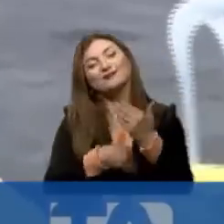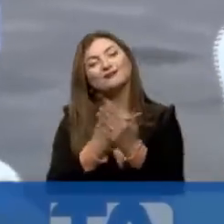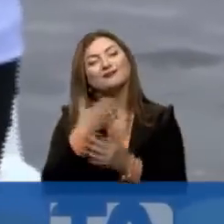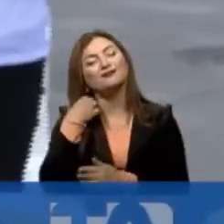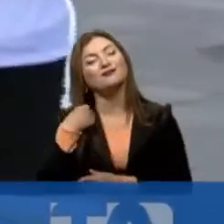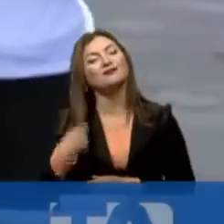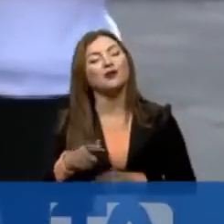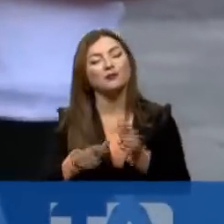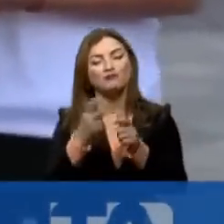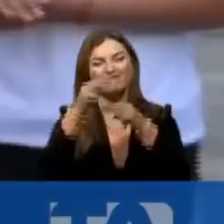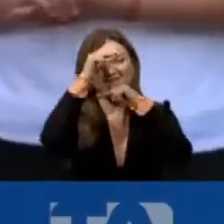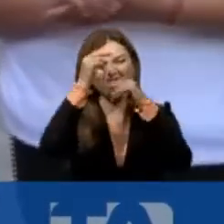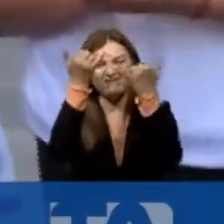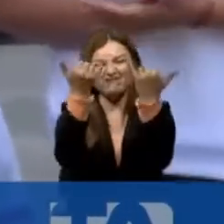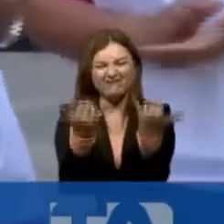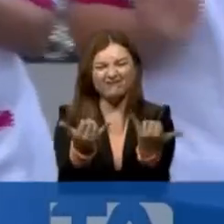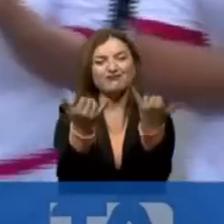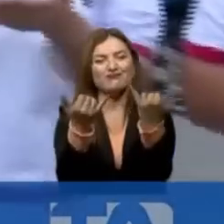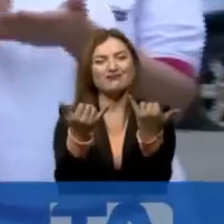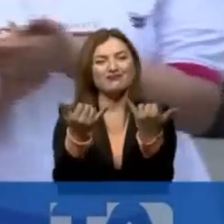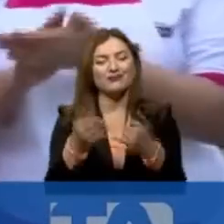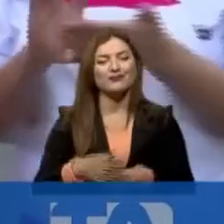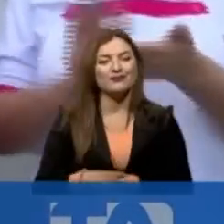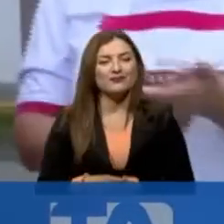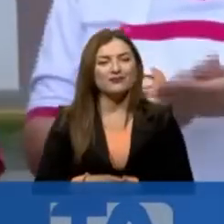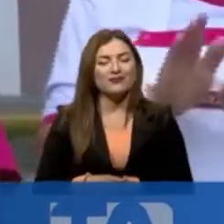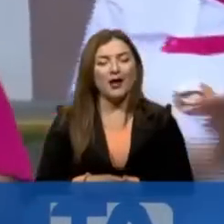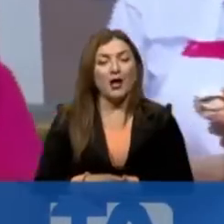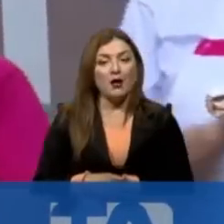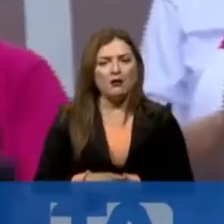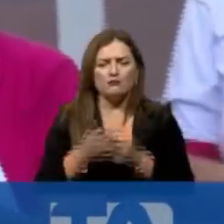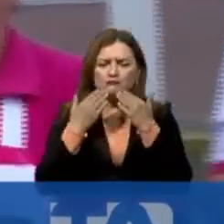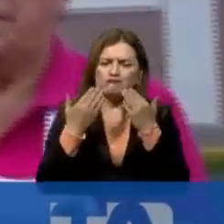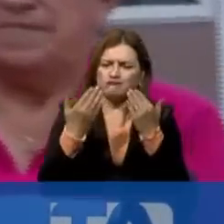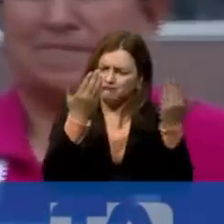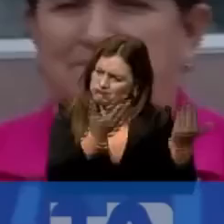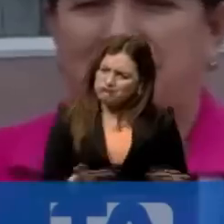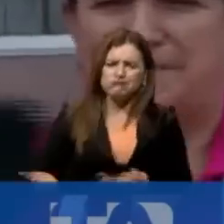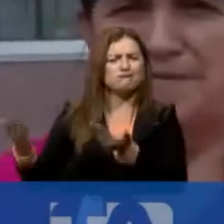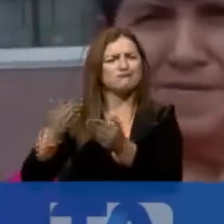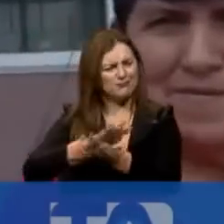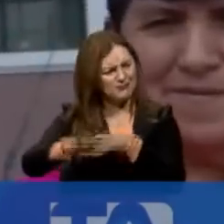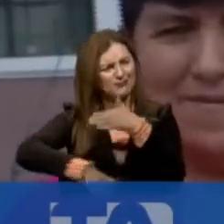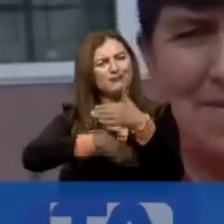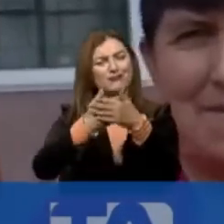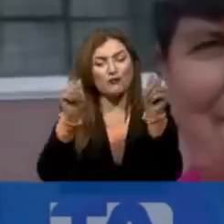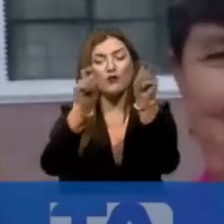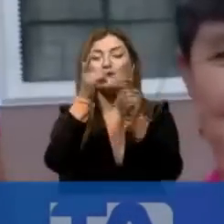las personas que nos están mirando atrás las cámaras y hacerles una cordial invitación por Fiestas de Pomasqui, que como